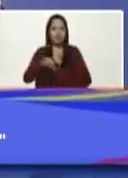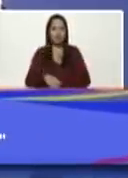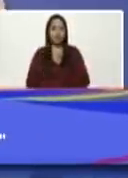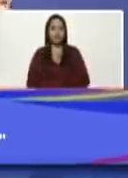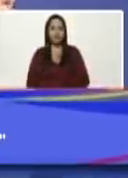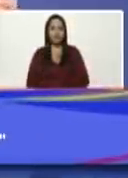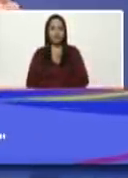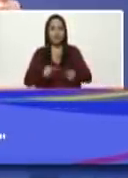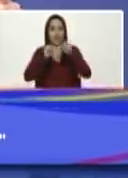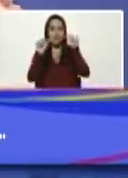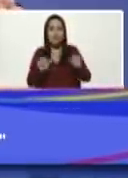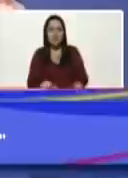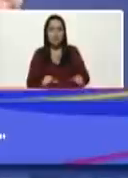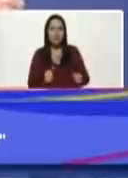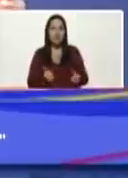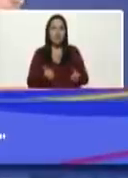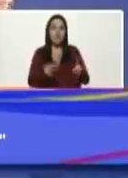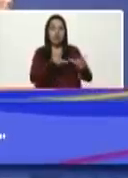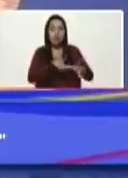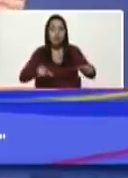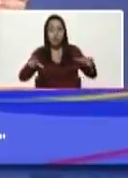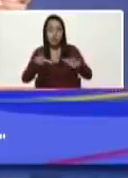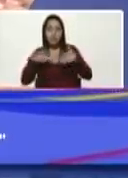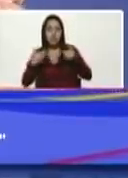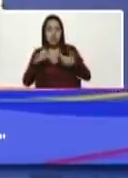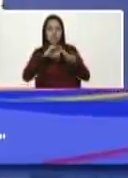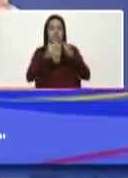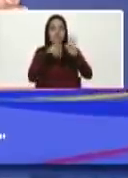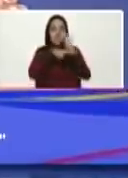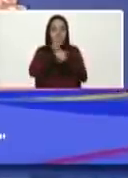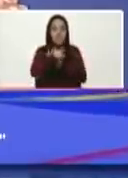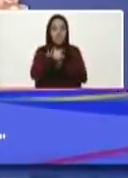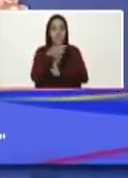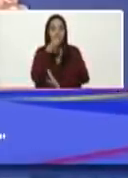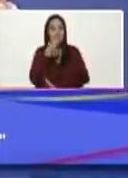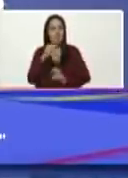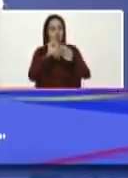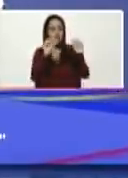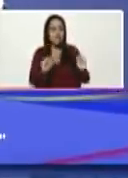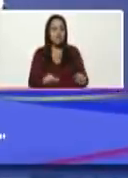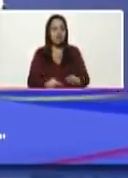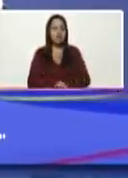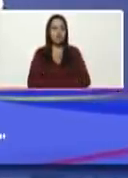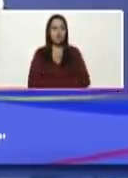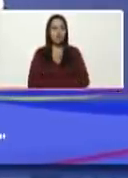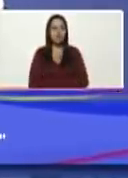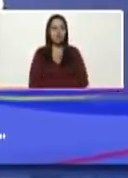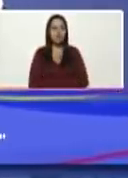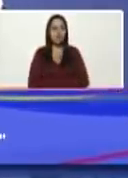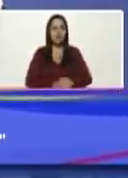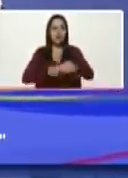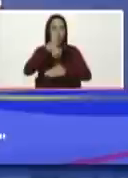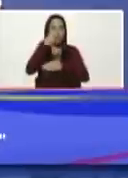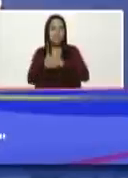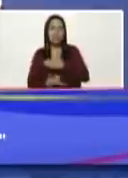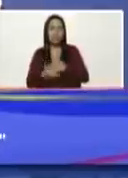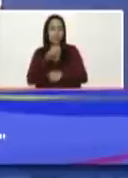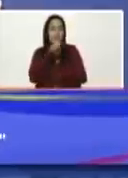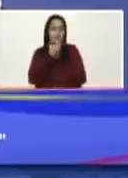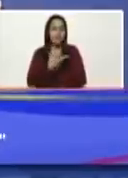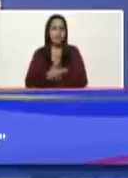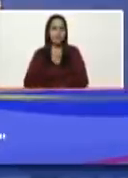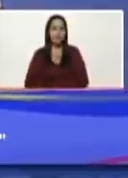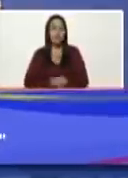Existe el sistema de los ambulatorios, barrio adentro, bellísimo, el proyecto hermoso. Existen